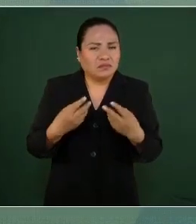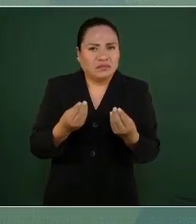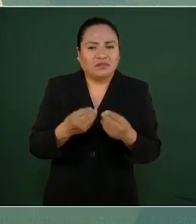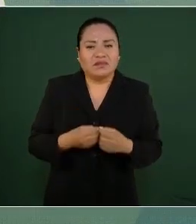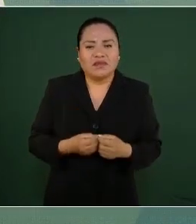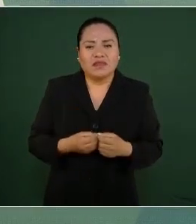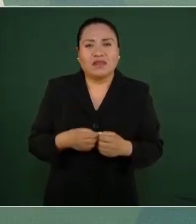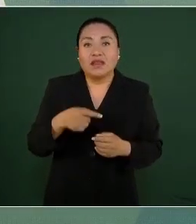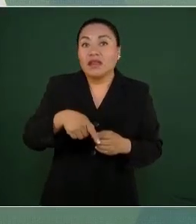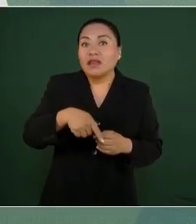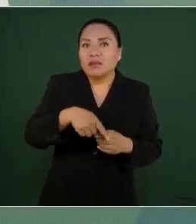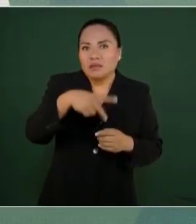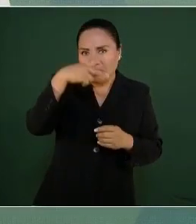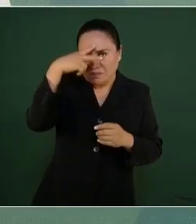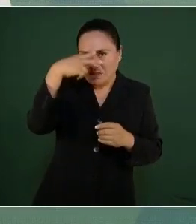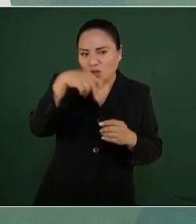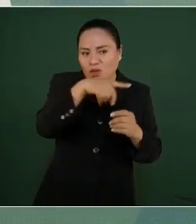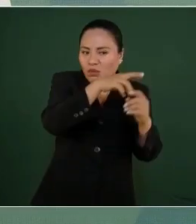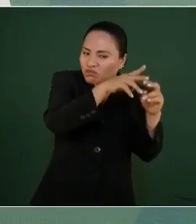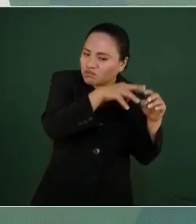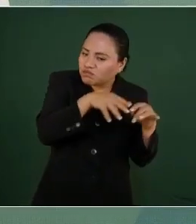los que pasan por México.